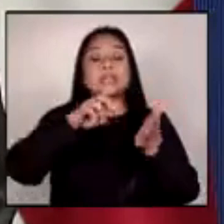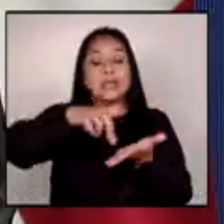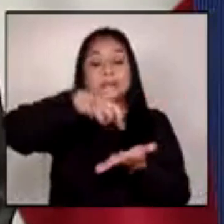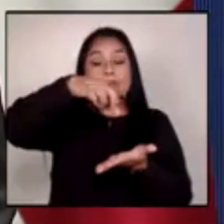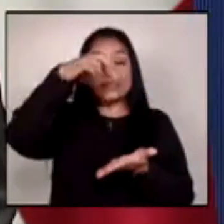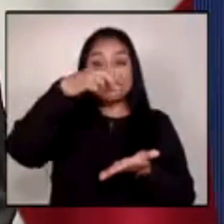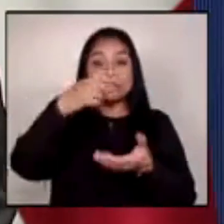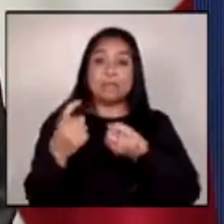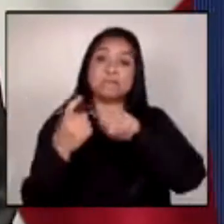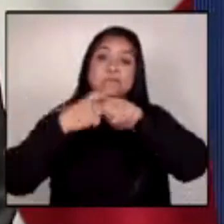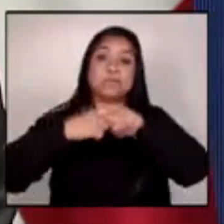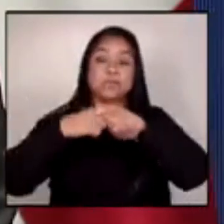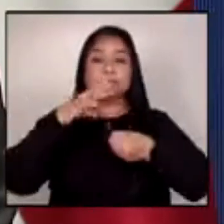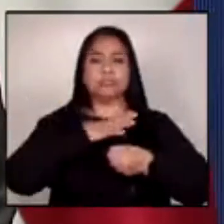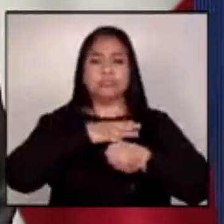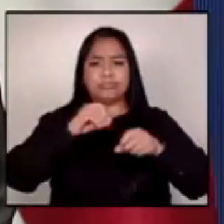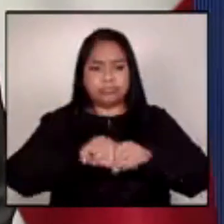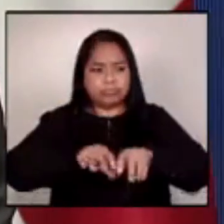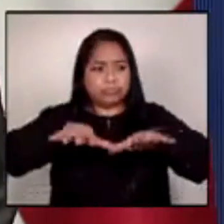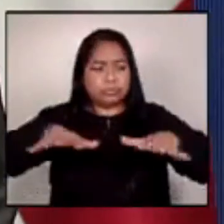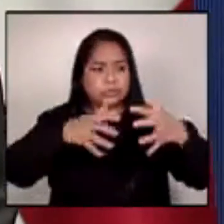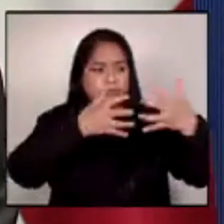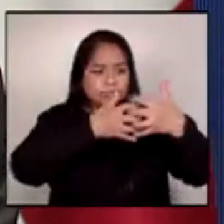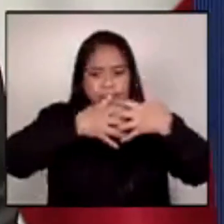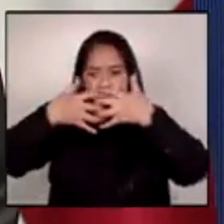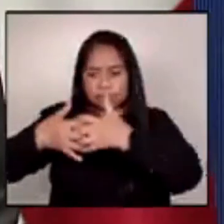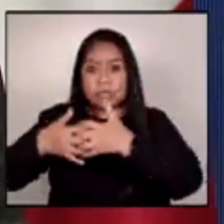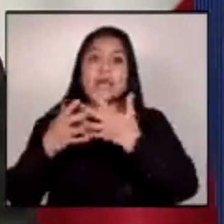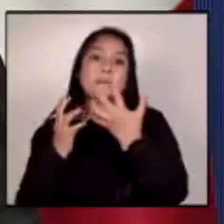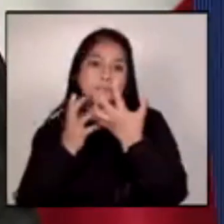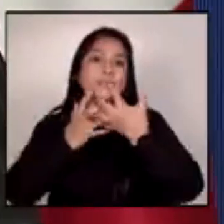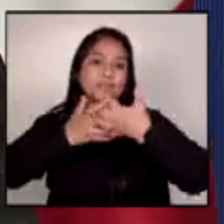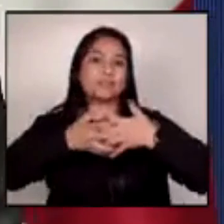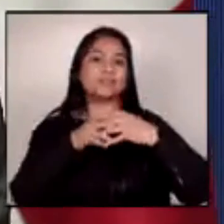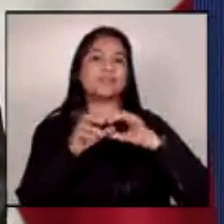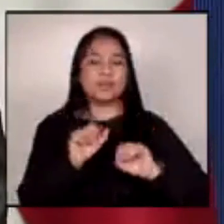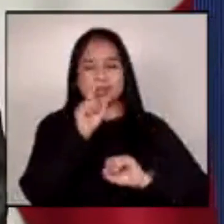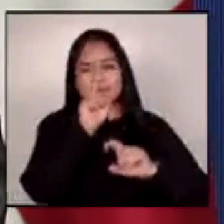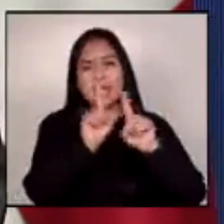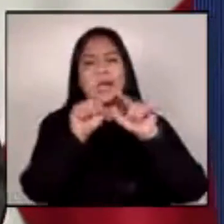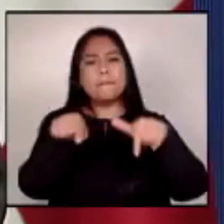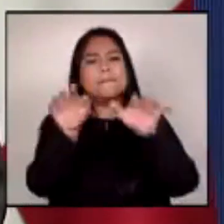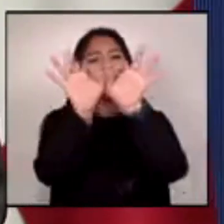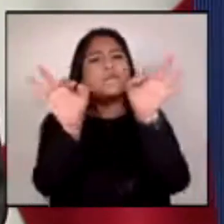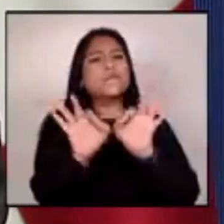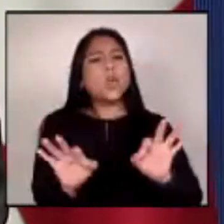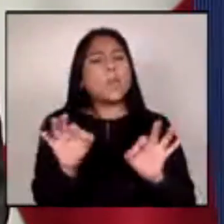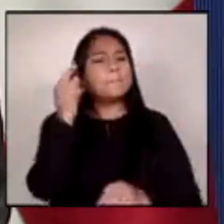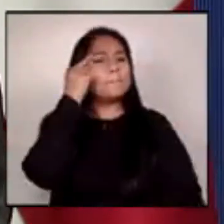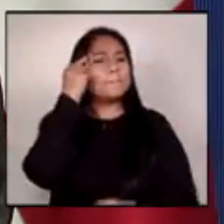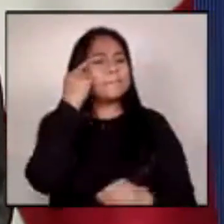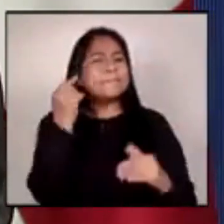miembros tienen estructuras industriales complementarias y también formas de pensar muy